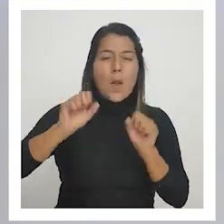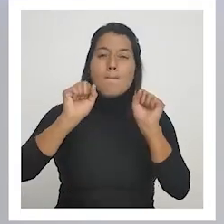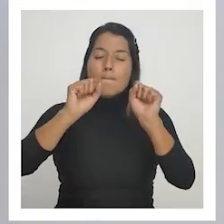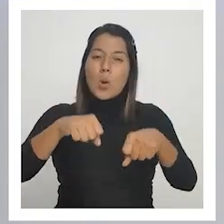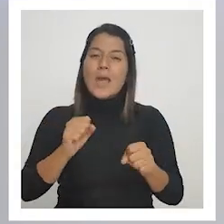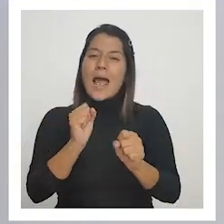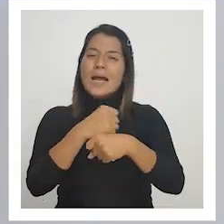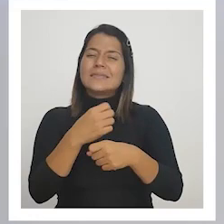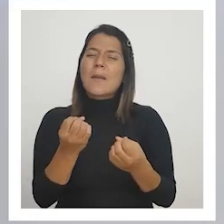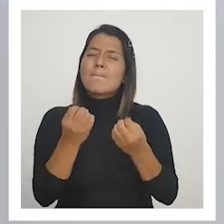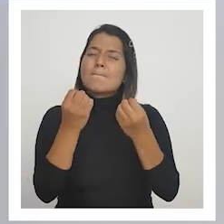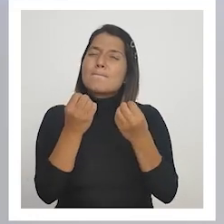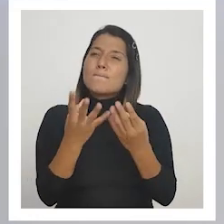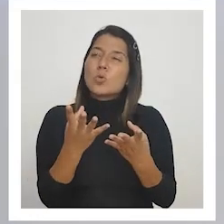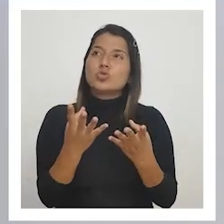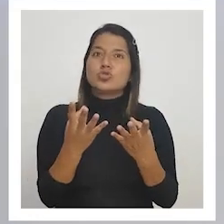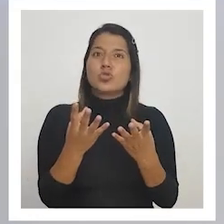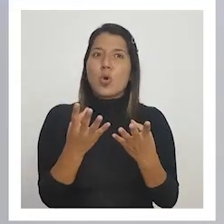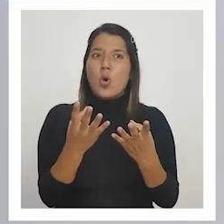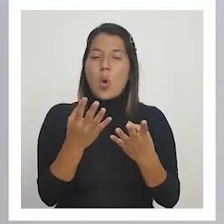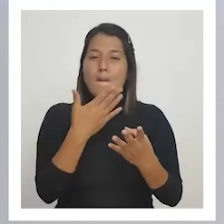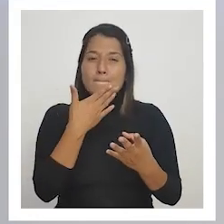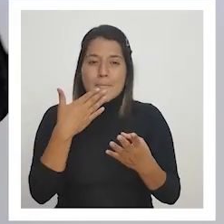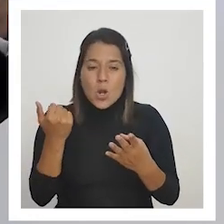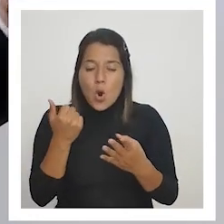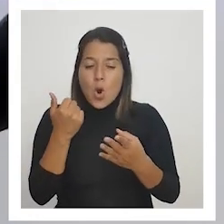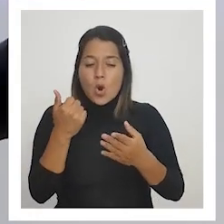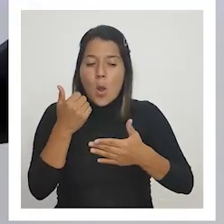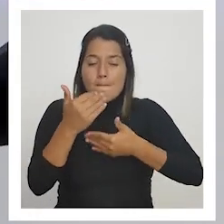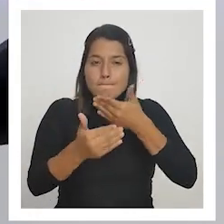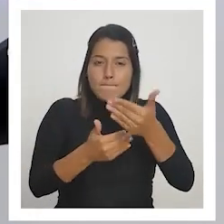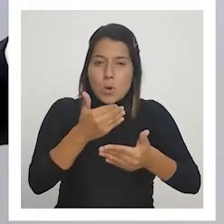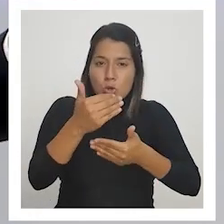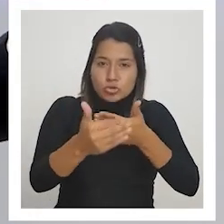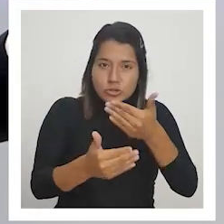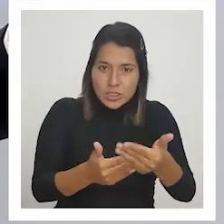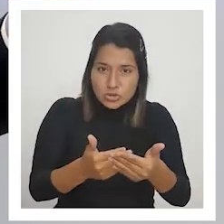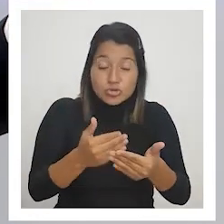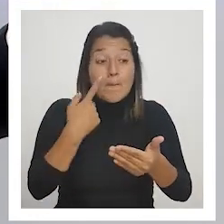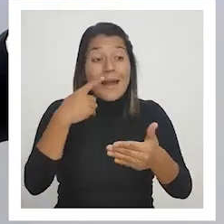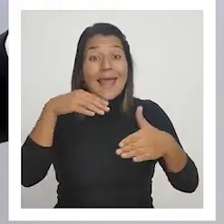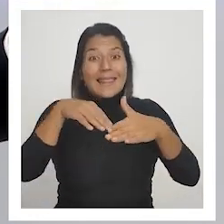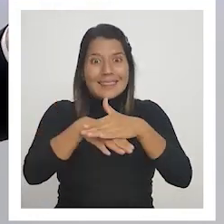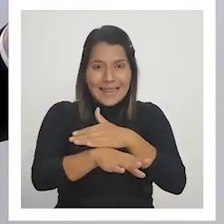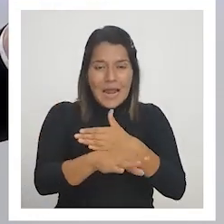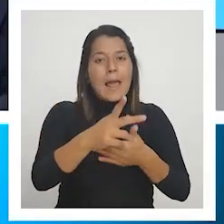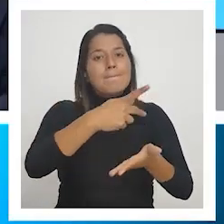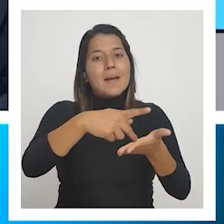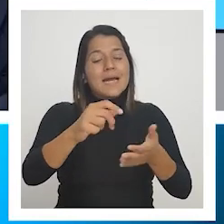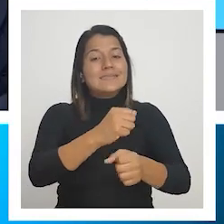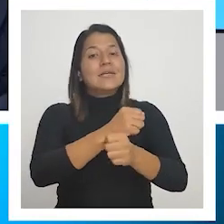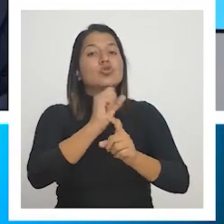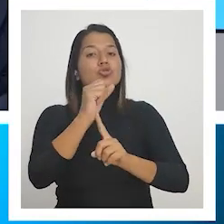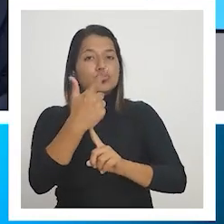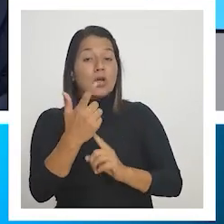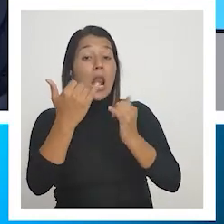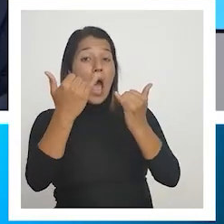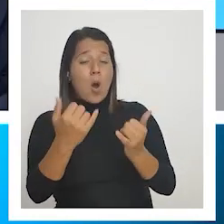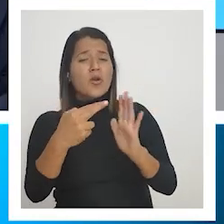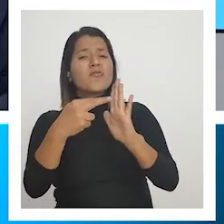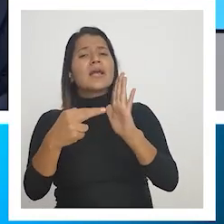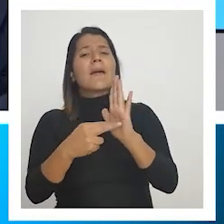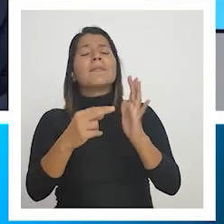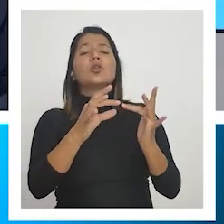los mecanismos graduales de contribución en la seguridad social, que hay un reglamento especial, por ejemplo, para microempresas, que tiene una gradualidad de 4